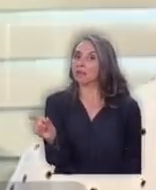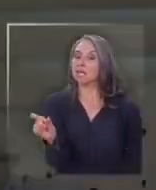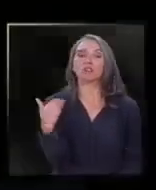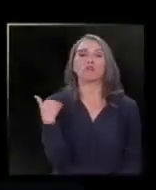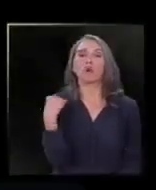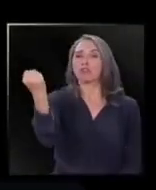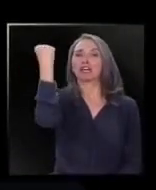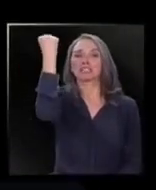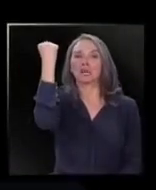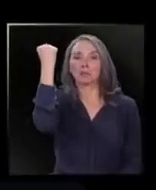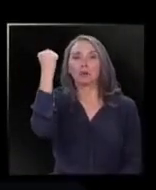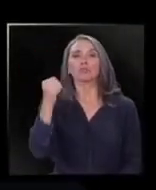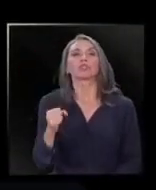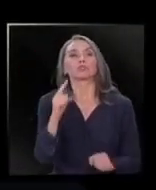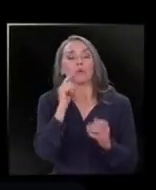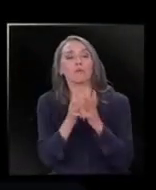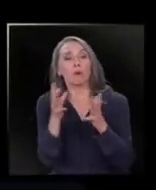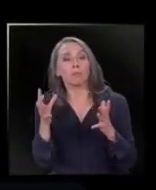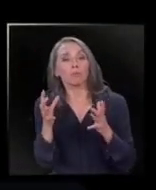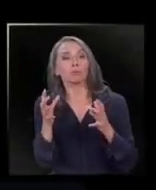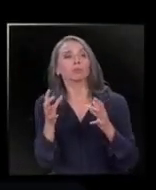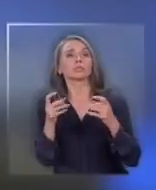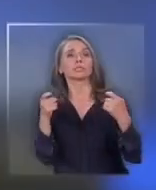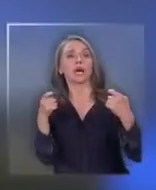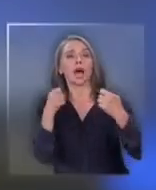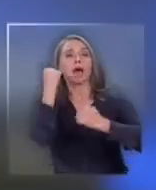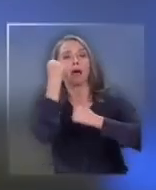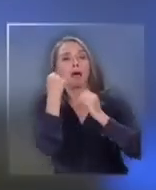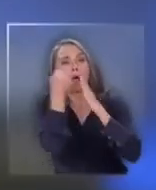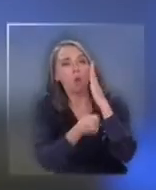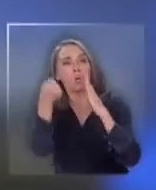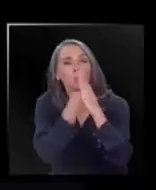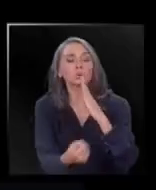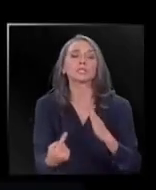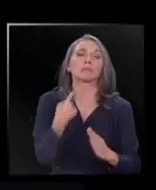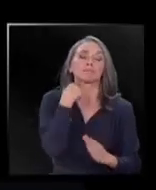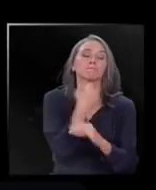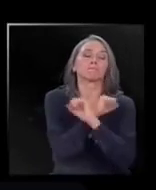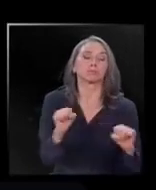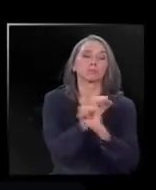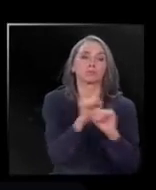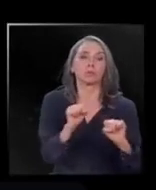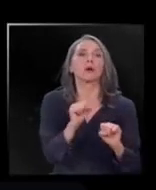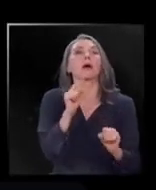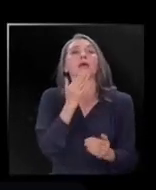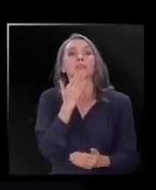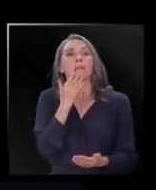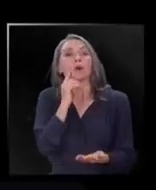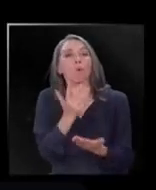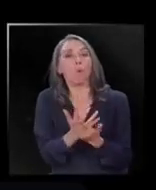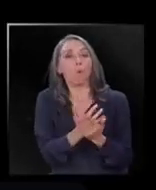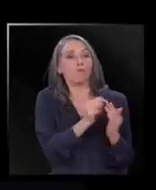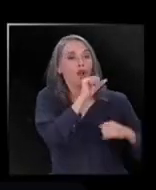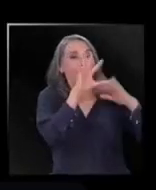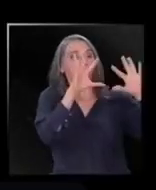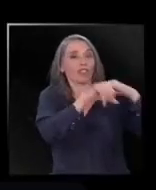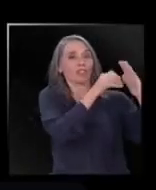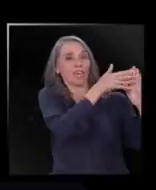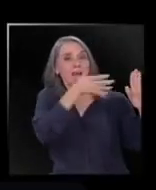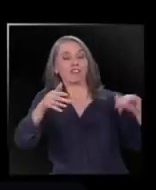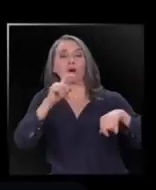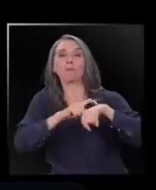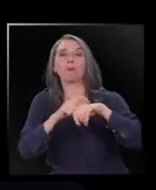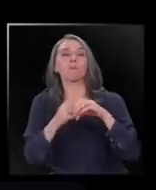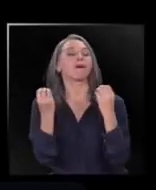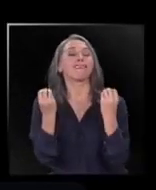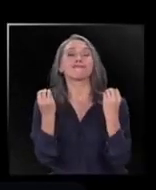poderoso que sea. Hubo tantas peleas frustradas, pero por otro lado hubo momentos tan gloriosos, me gusta decir